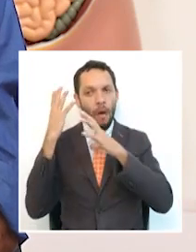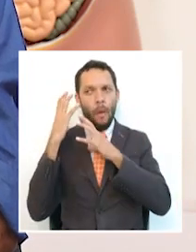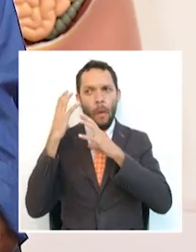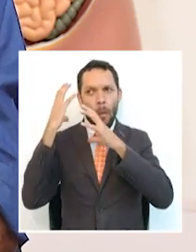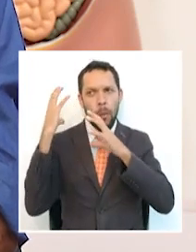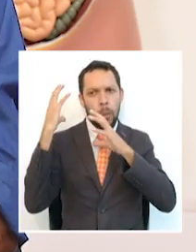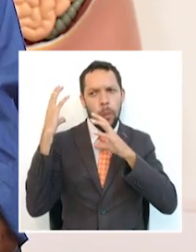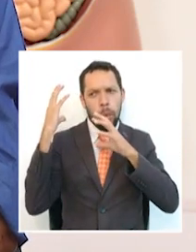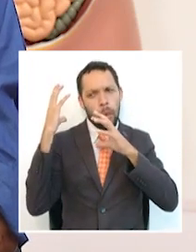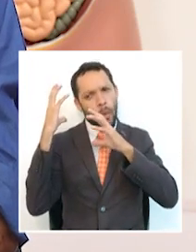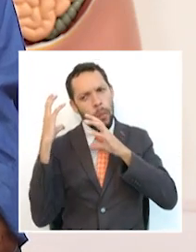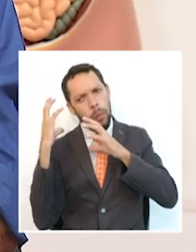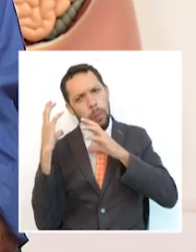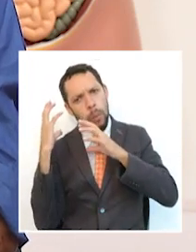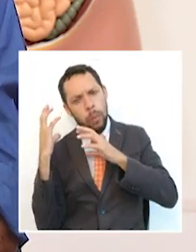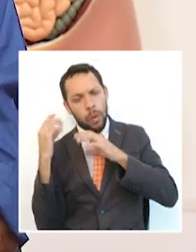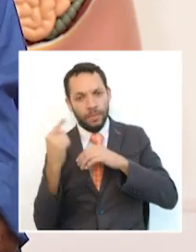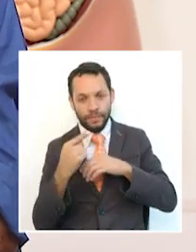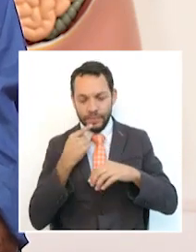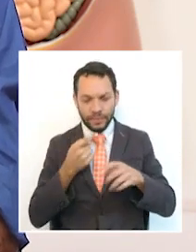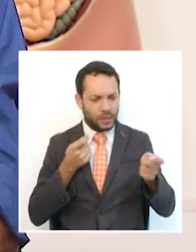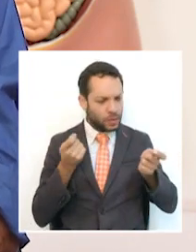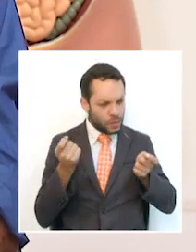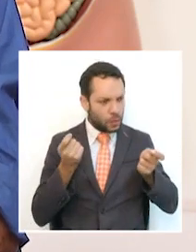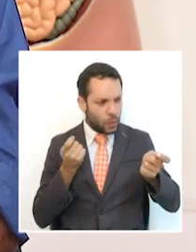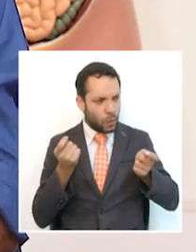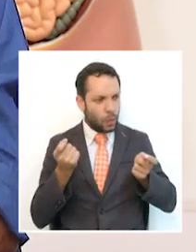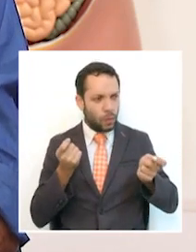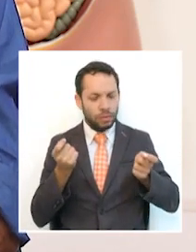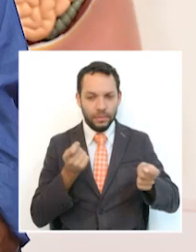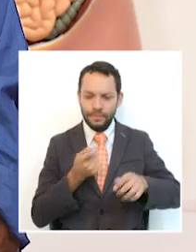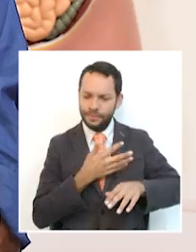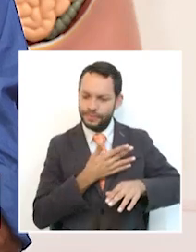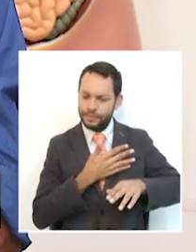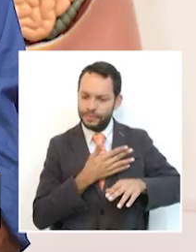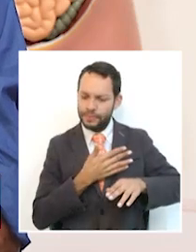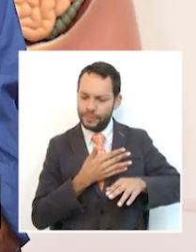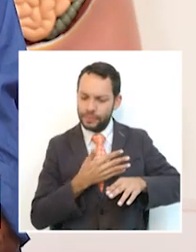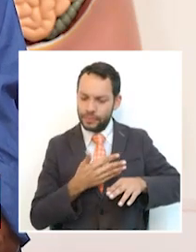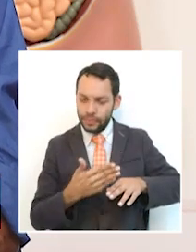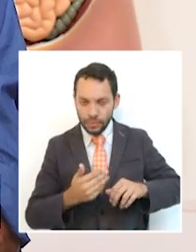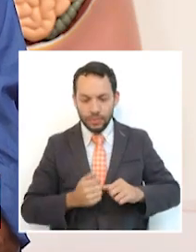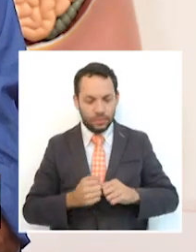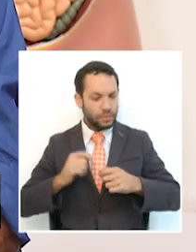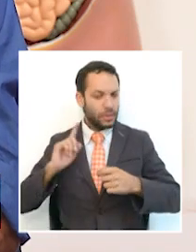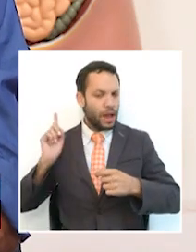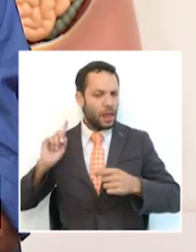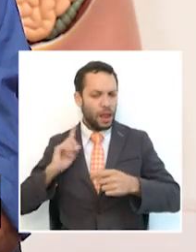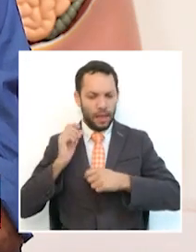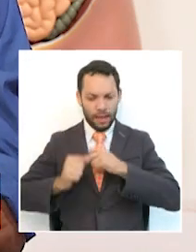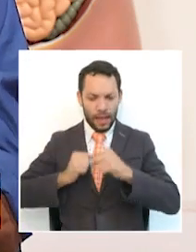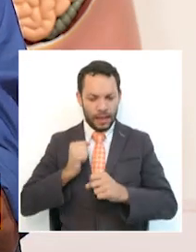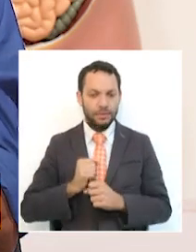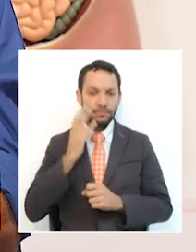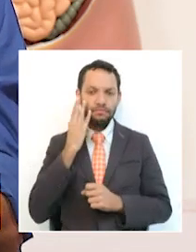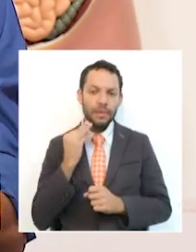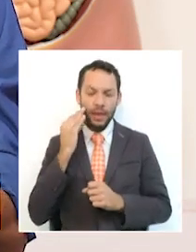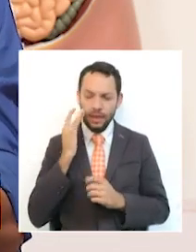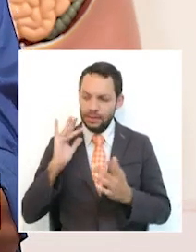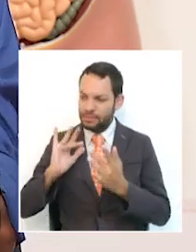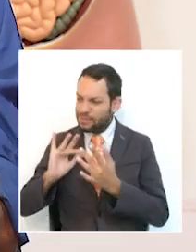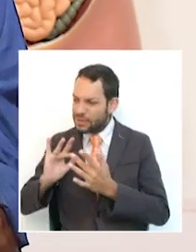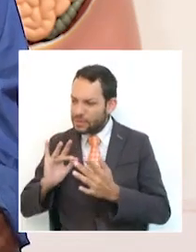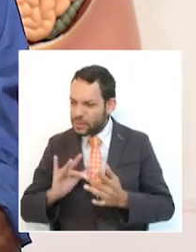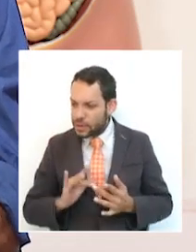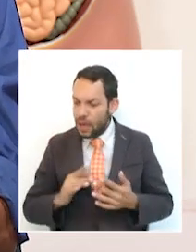se maneja como lo estamos haciendo constantemente y empezó mis años de experiencia siempre de subir